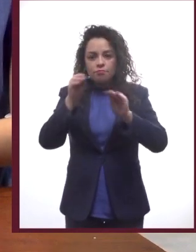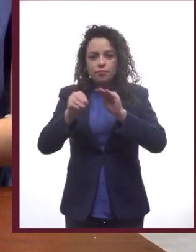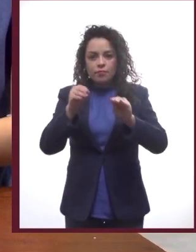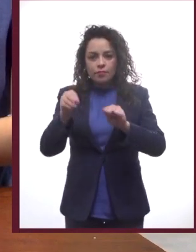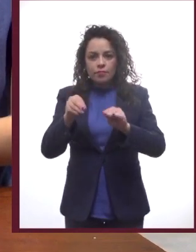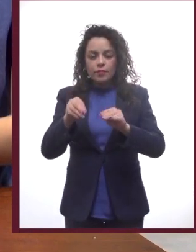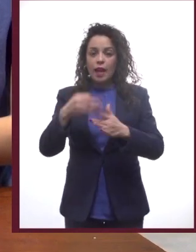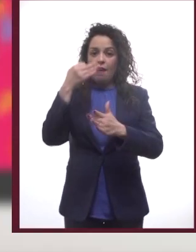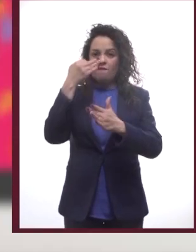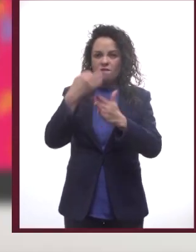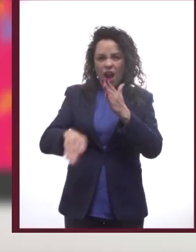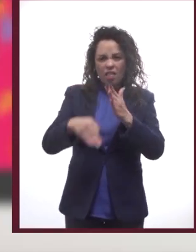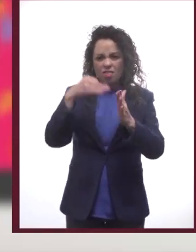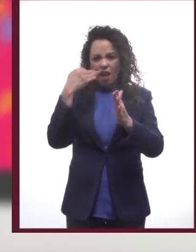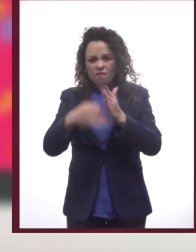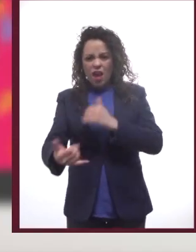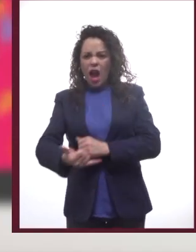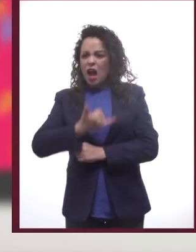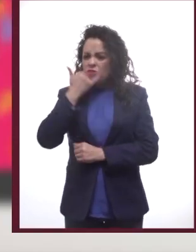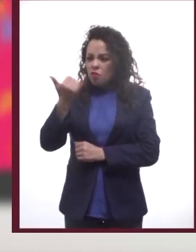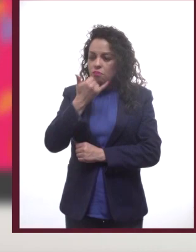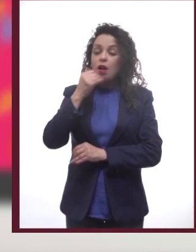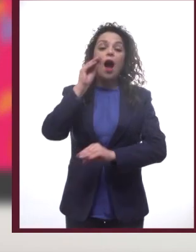errores gramaticales y